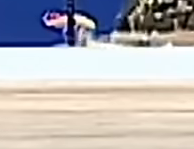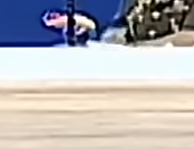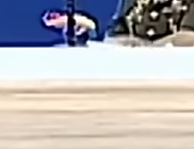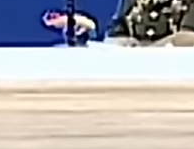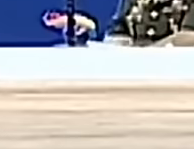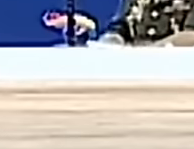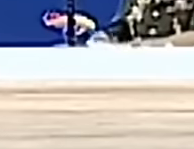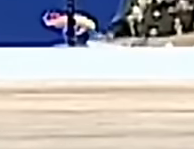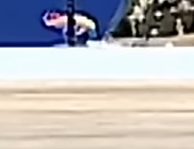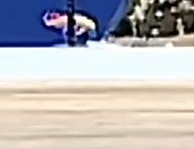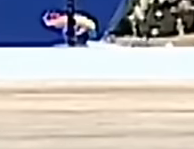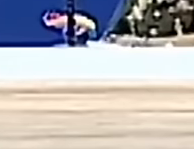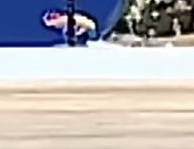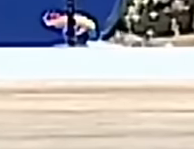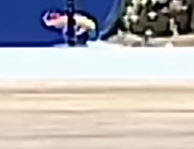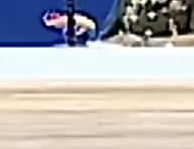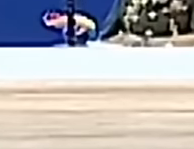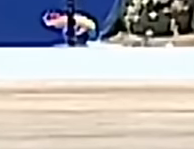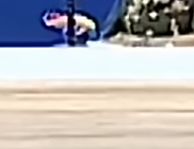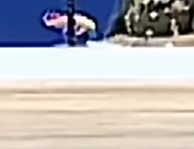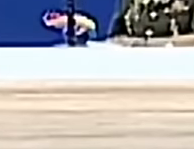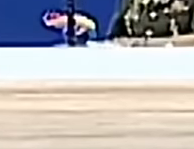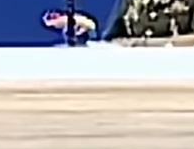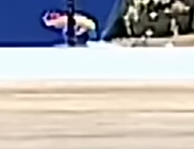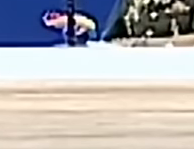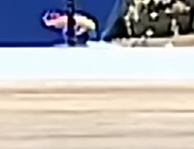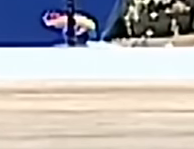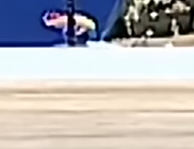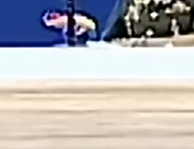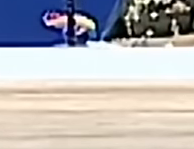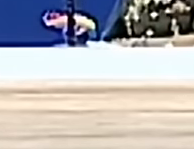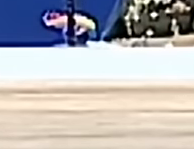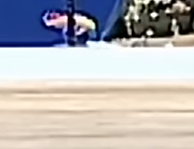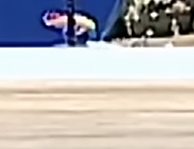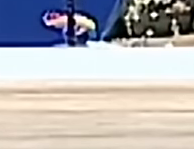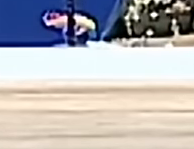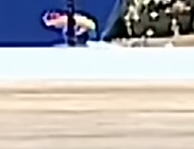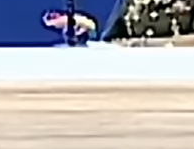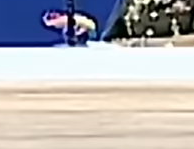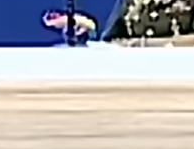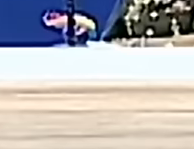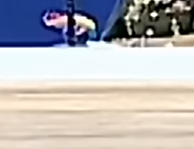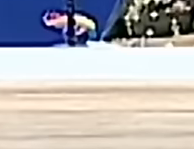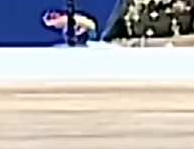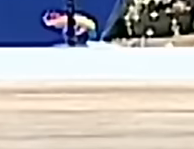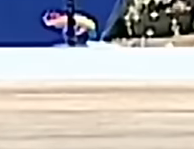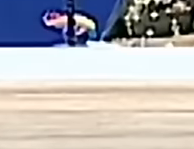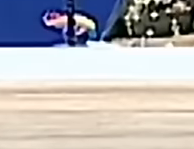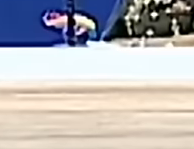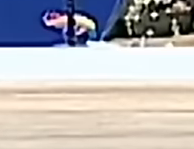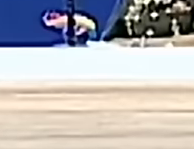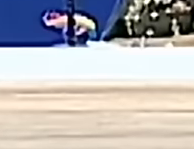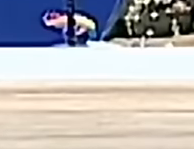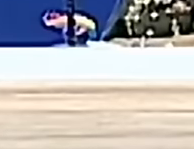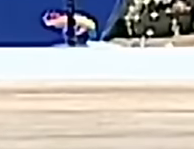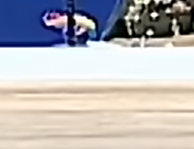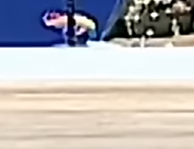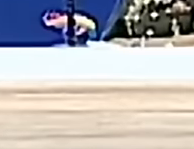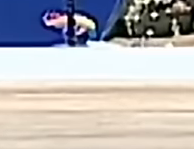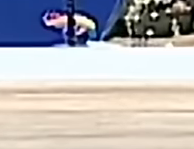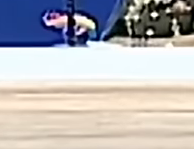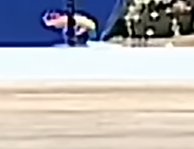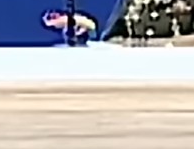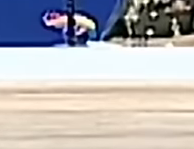juez. Algo así. El Acuerdo de Ginebra, a partir de esa fecha, deja